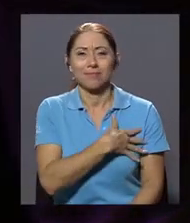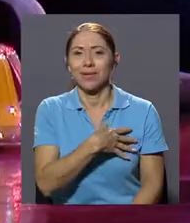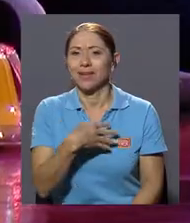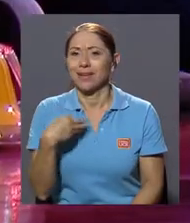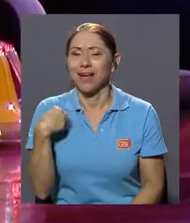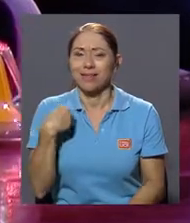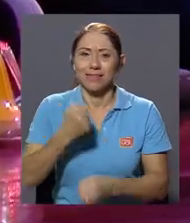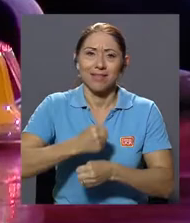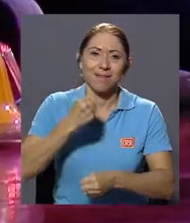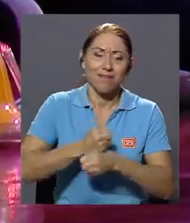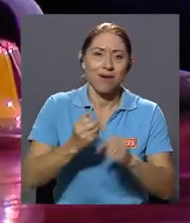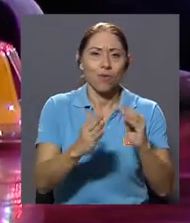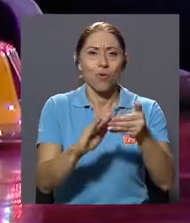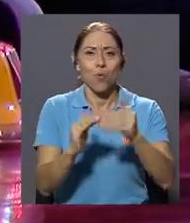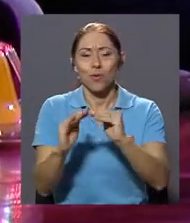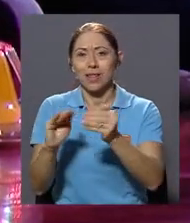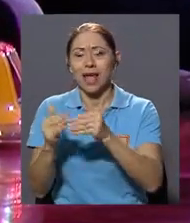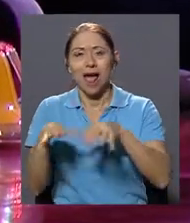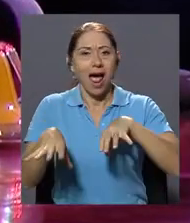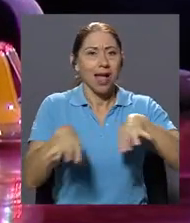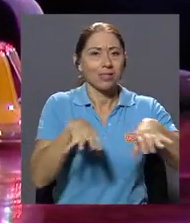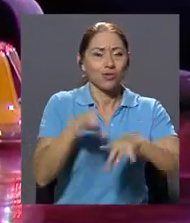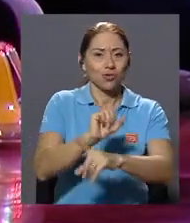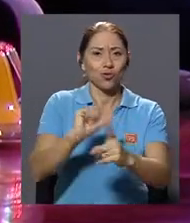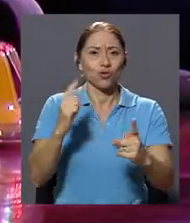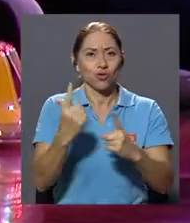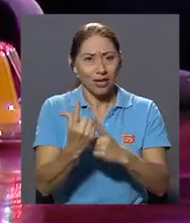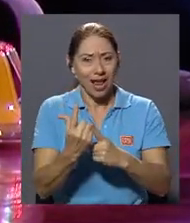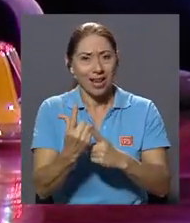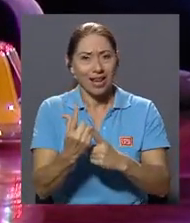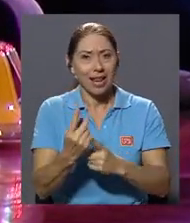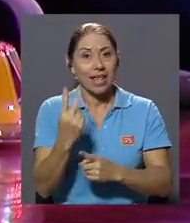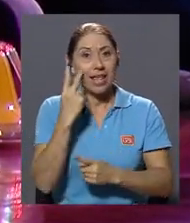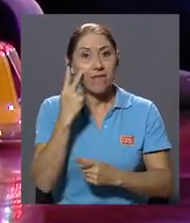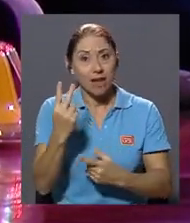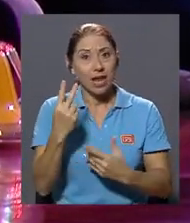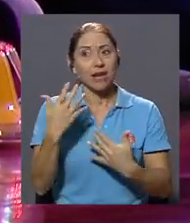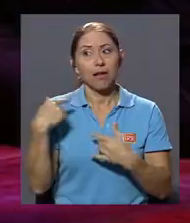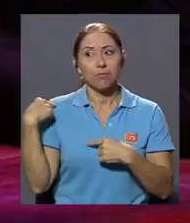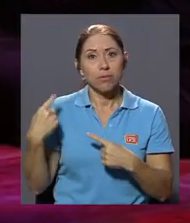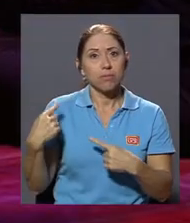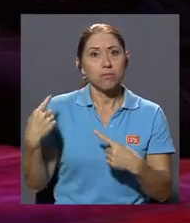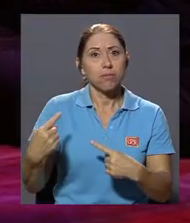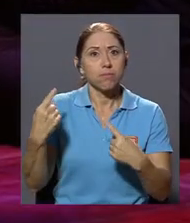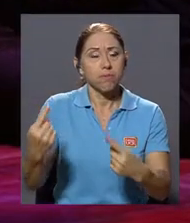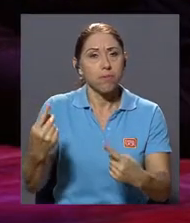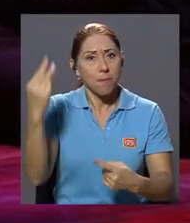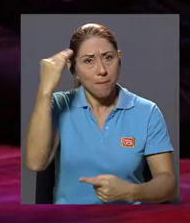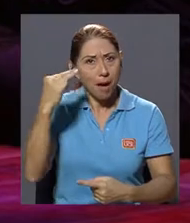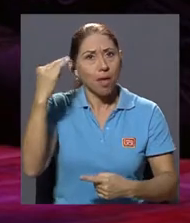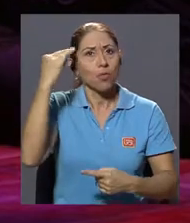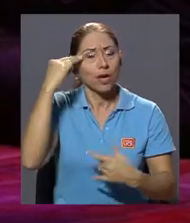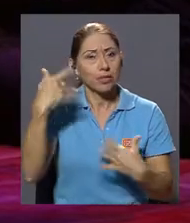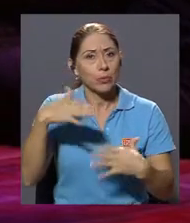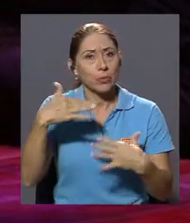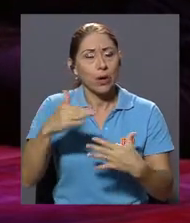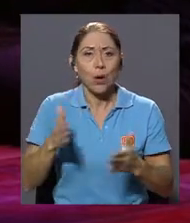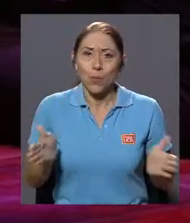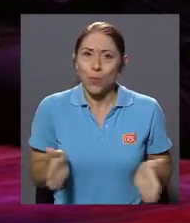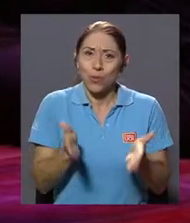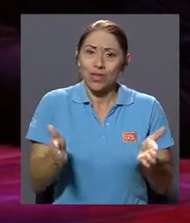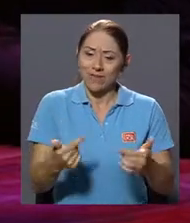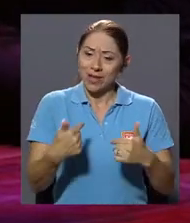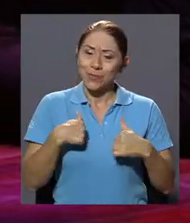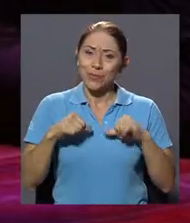todo lo que es el trabajo comunitario, todo lo que es la acción social, y ver la madurez que ha ido adquiriendo el proyecto en 10 años lo motiva a uno pues para